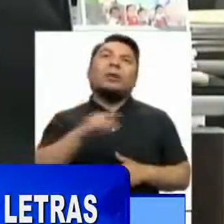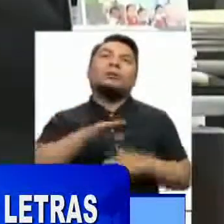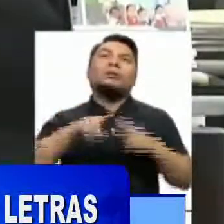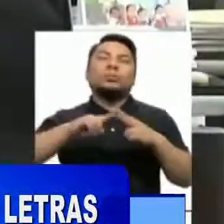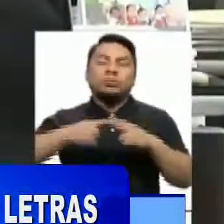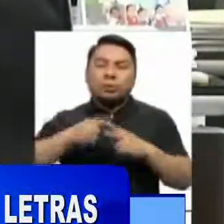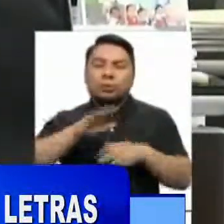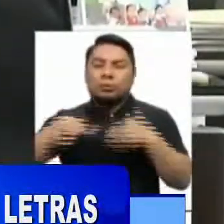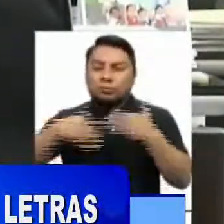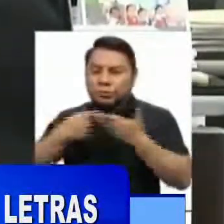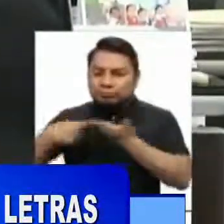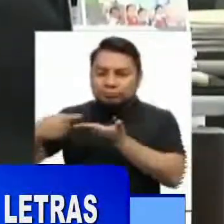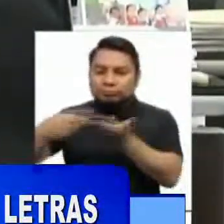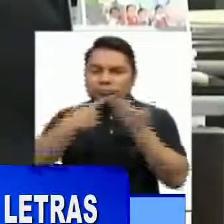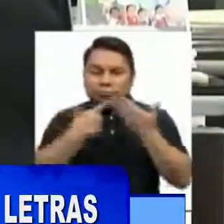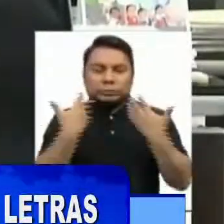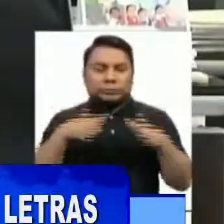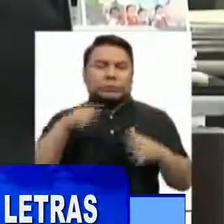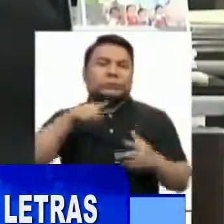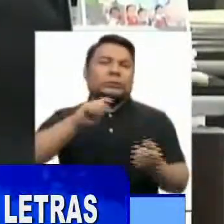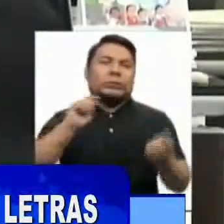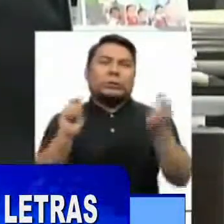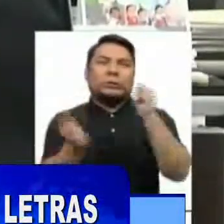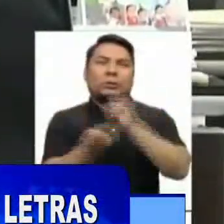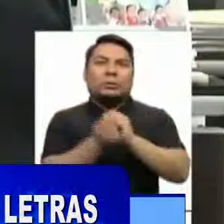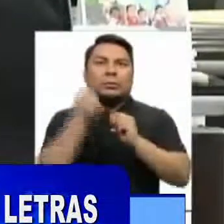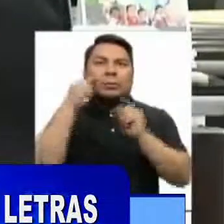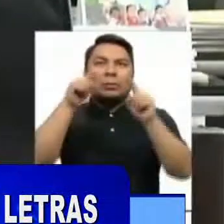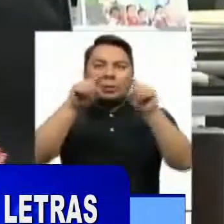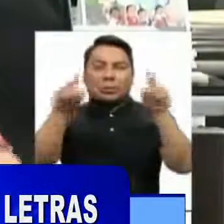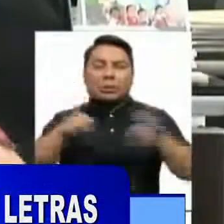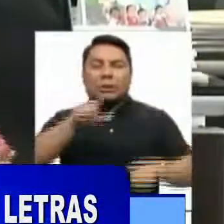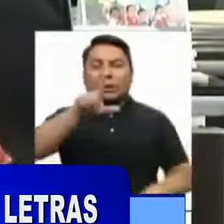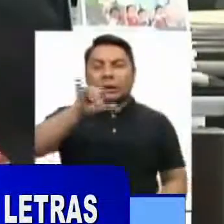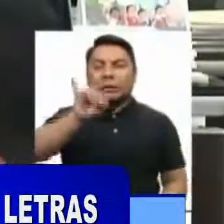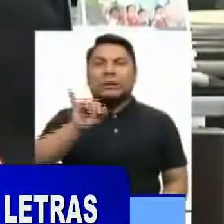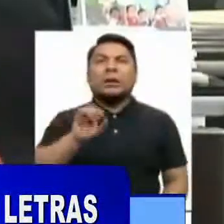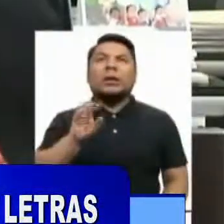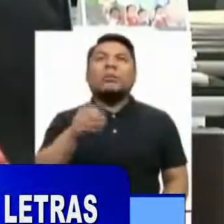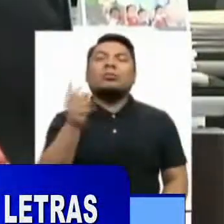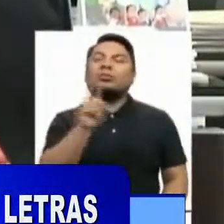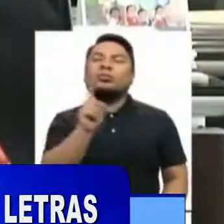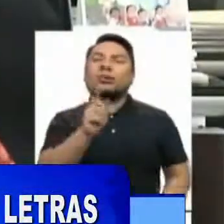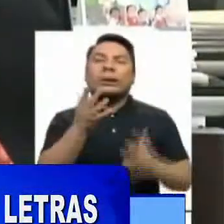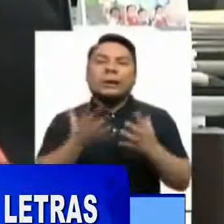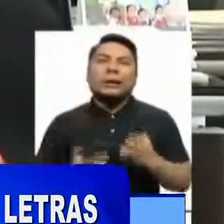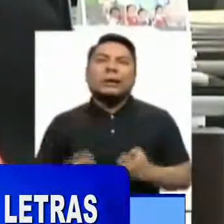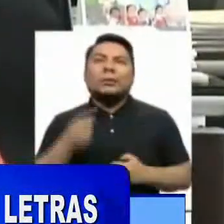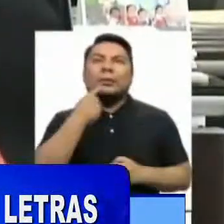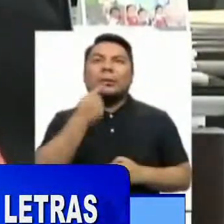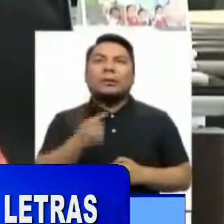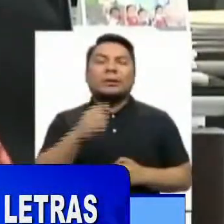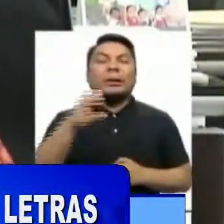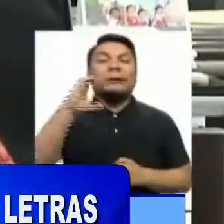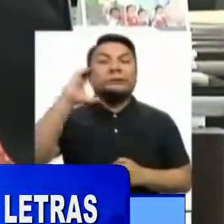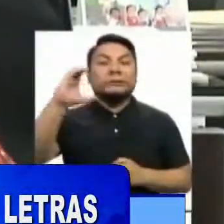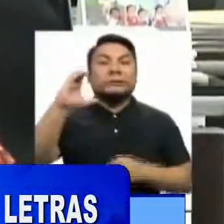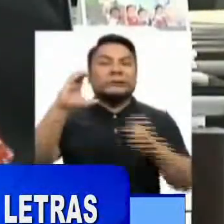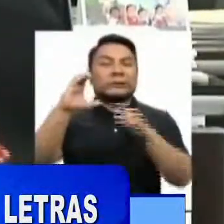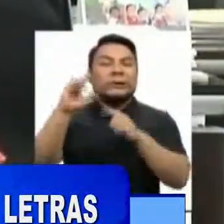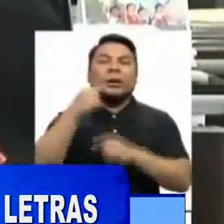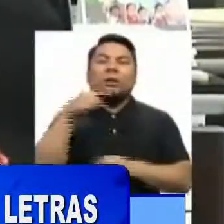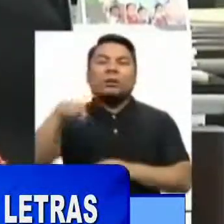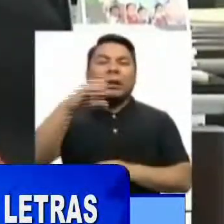inicio, que nosotros le estamos poniendo entre paréntesis LI, porque no queremos que se lea el C